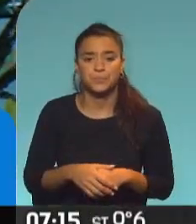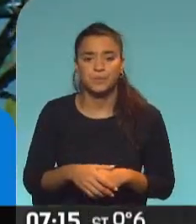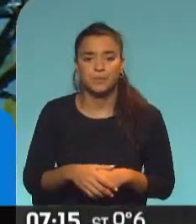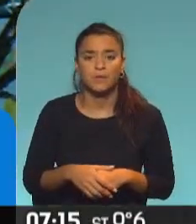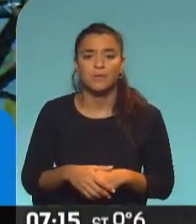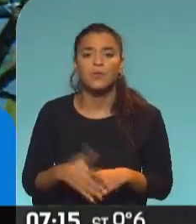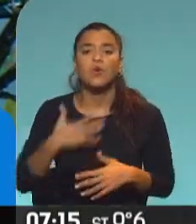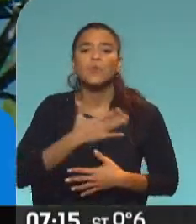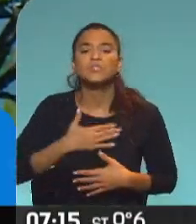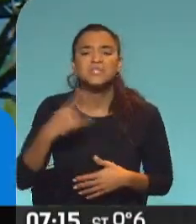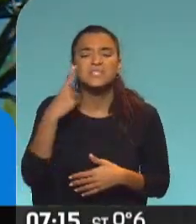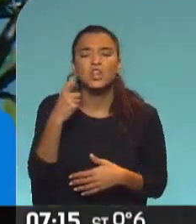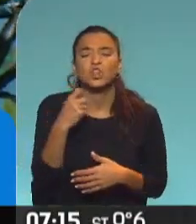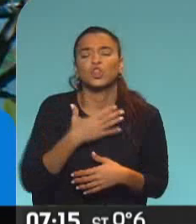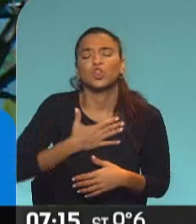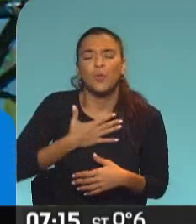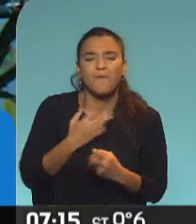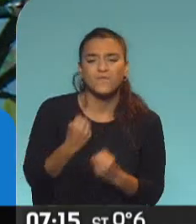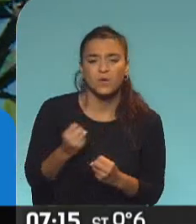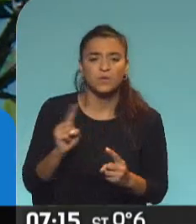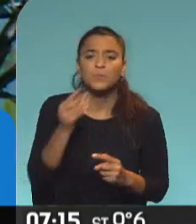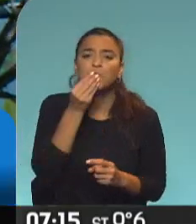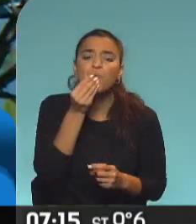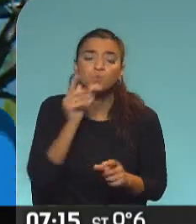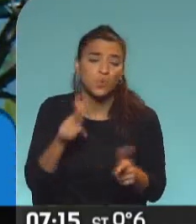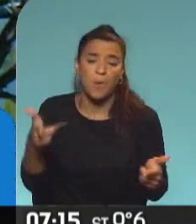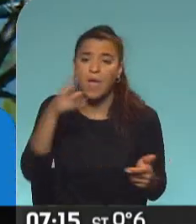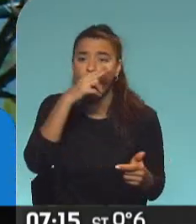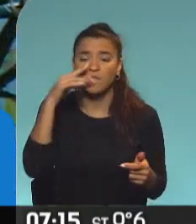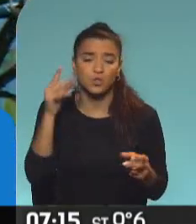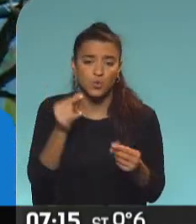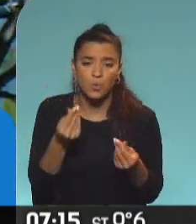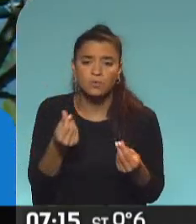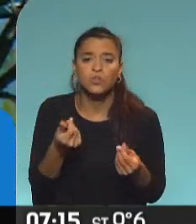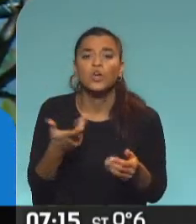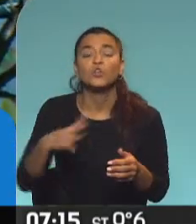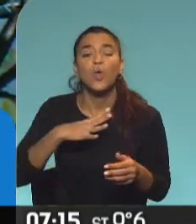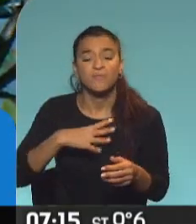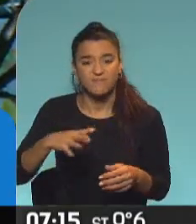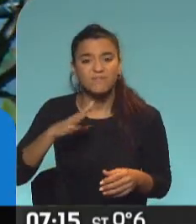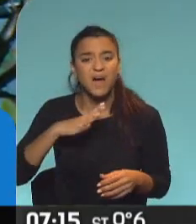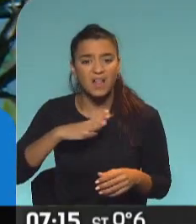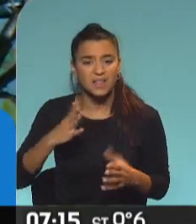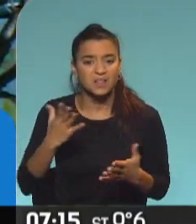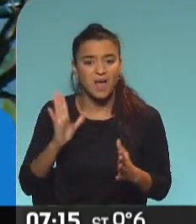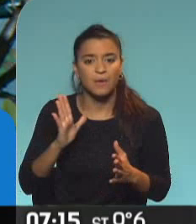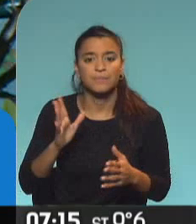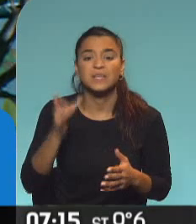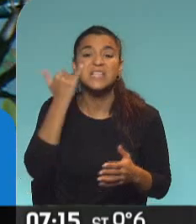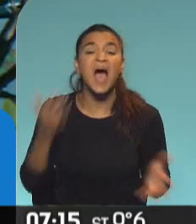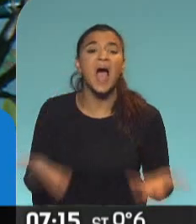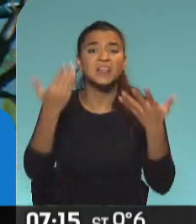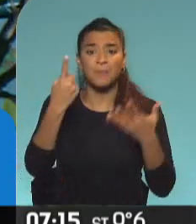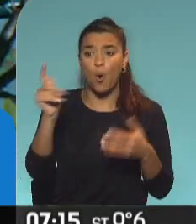una sintomatología muy fuerte solamente perdí el gusto y el olfato todavía no lo recupere por completo y hace más de un mes que tengo el alta